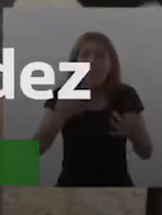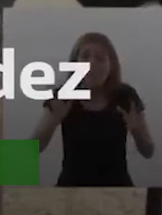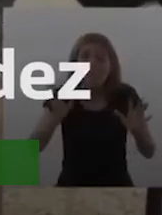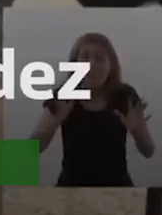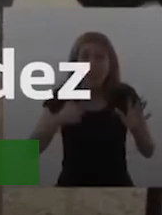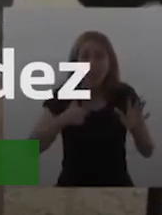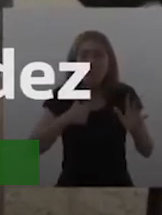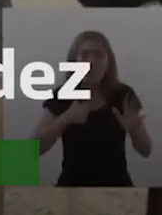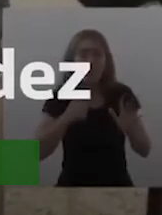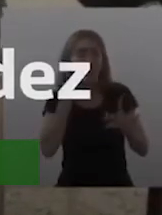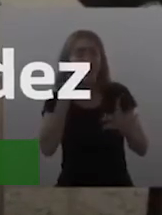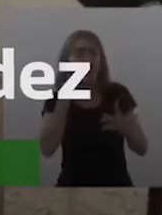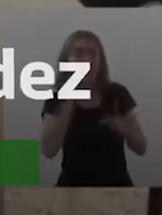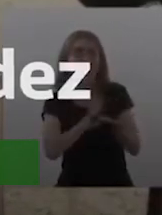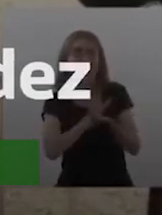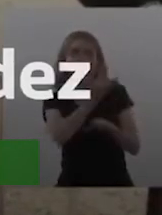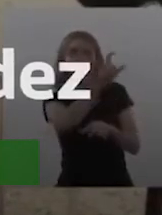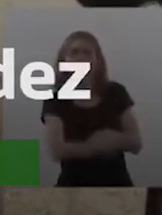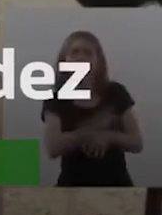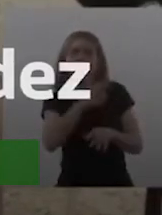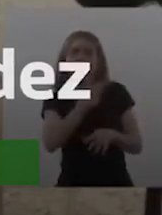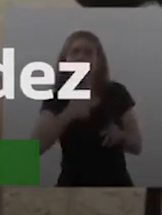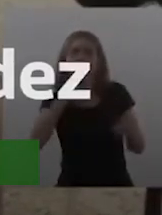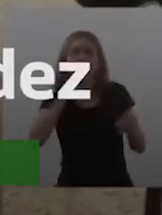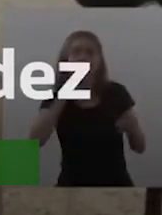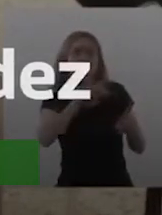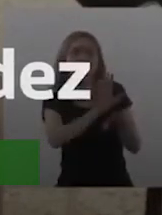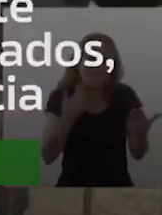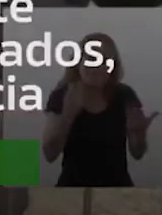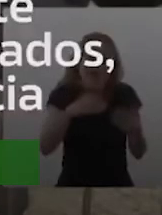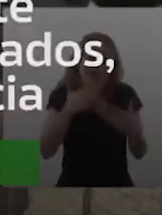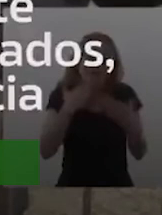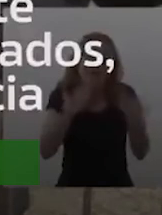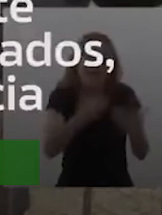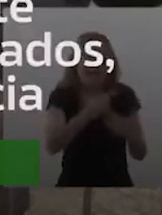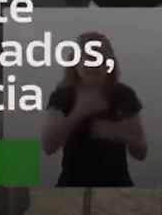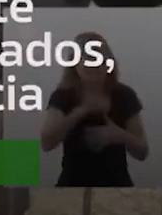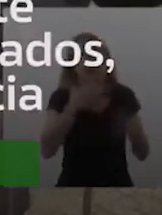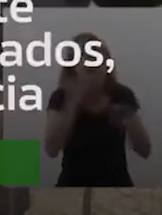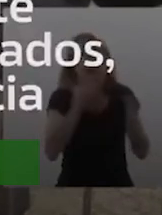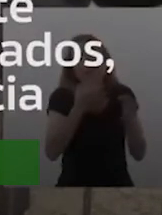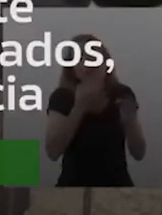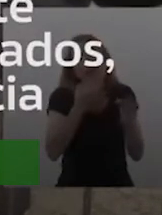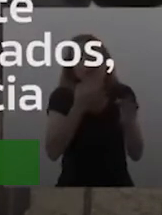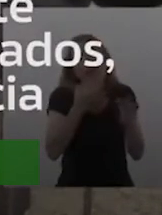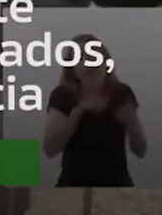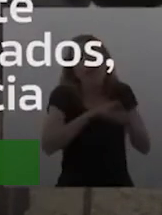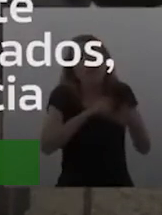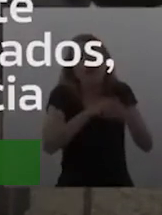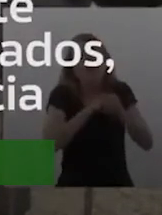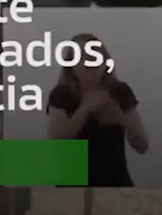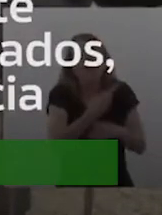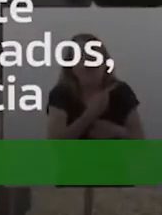Oficina de Evaluación Independiente. Y también tenemos bastante apoyo